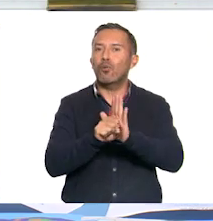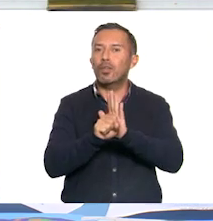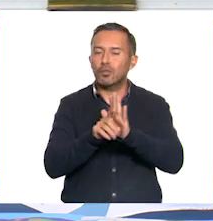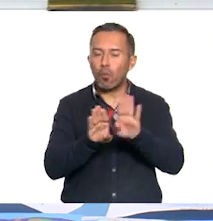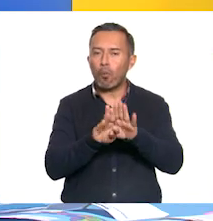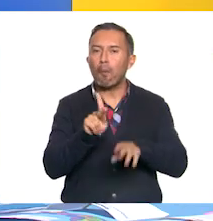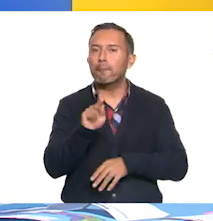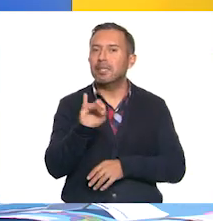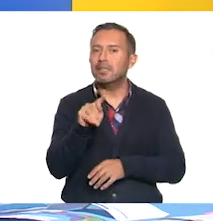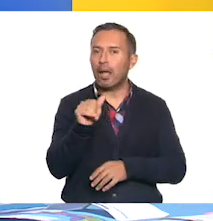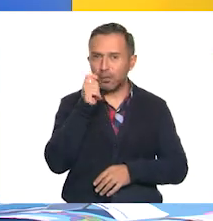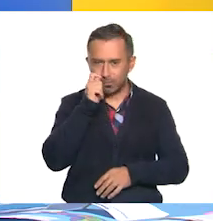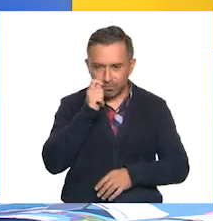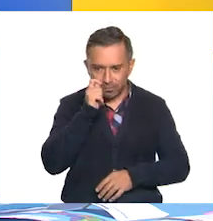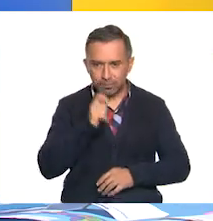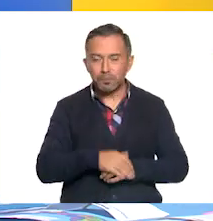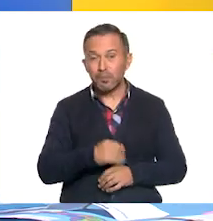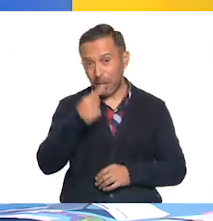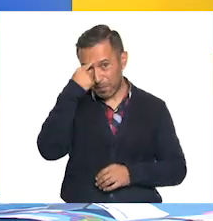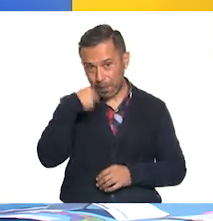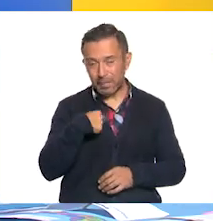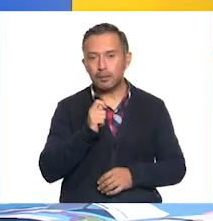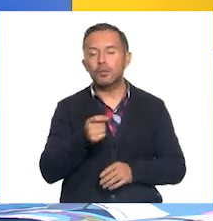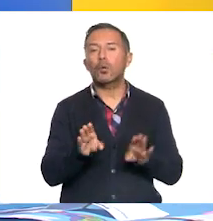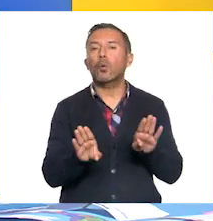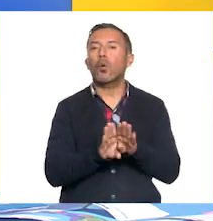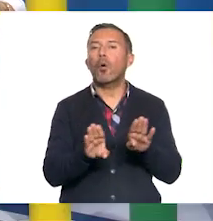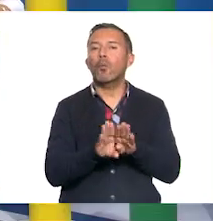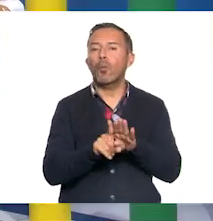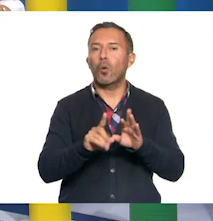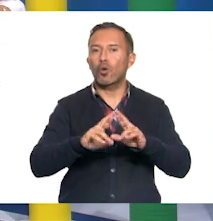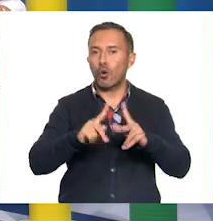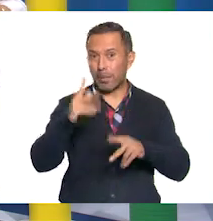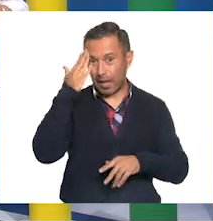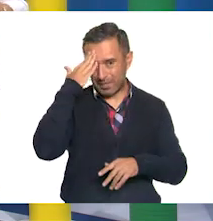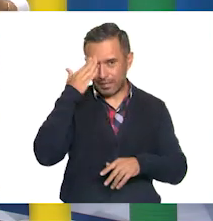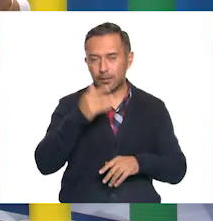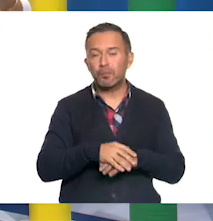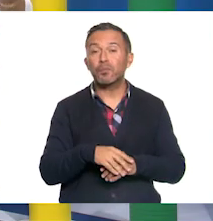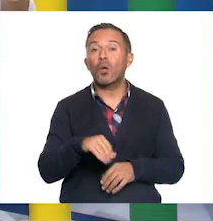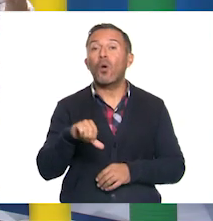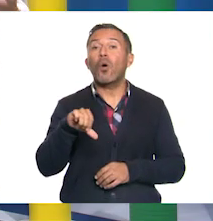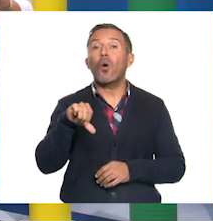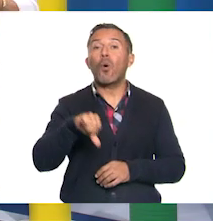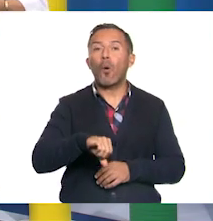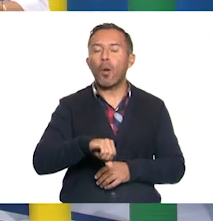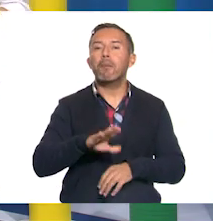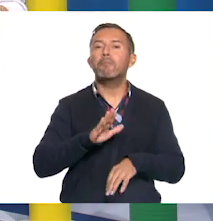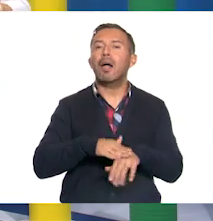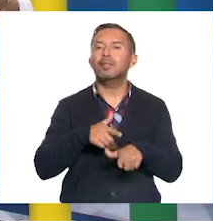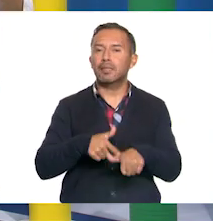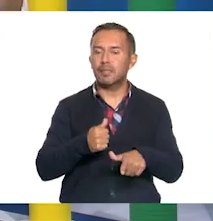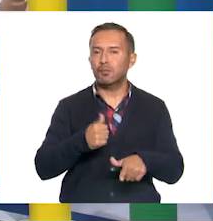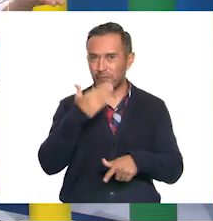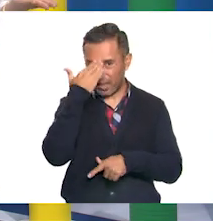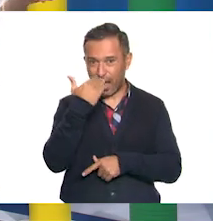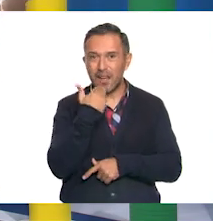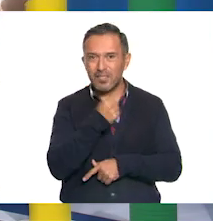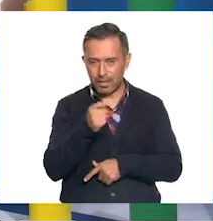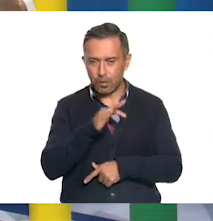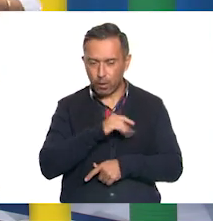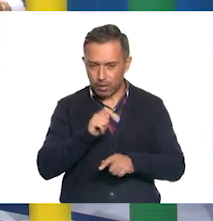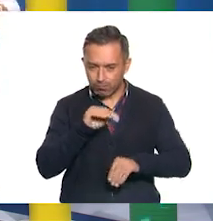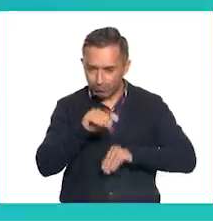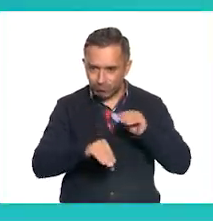pistas. Para mí son como tener las piezas de un rompecabezas. Hoy seguiremos desarrollando nuestras habilidades para